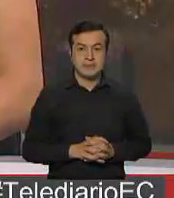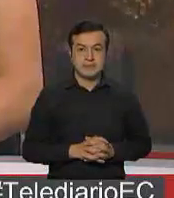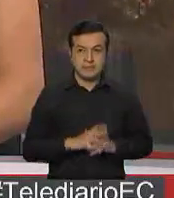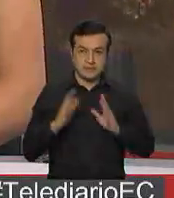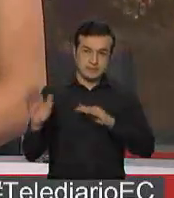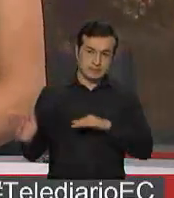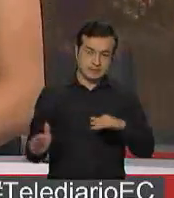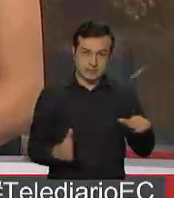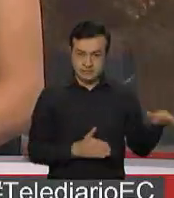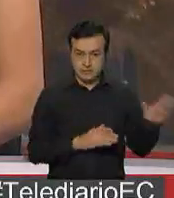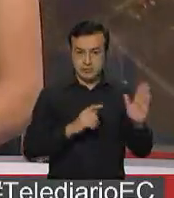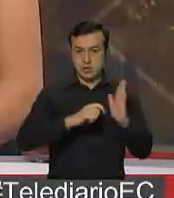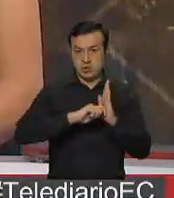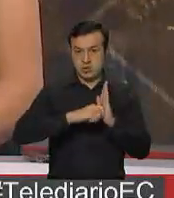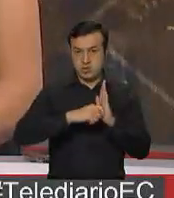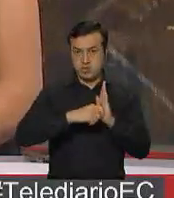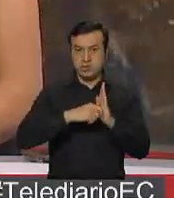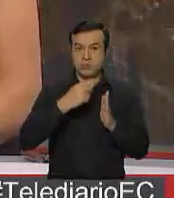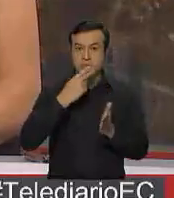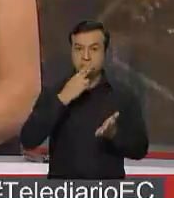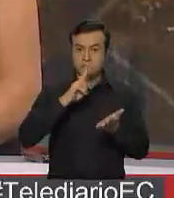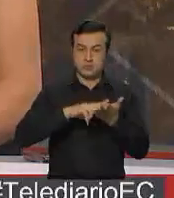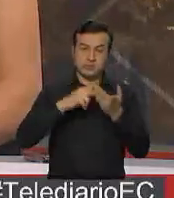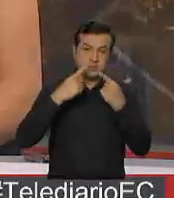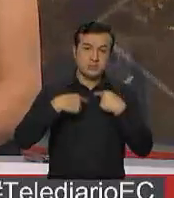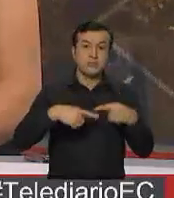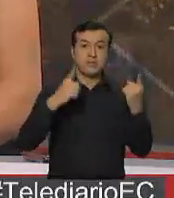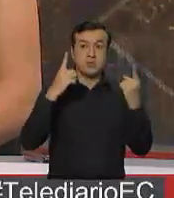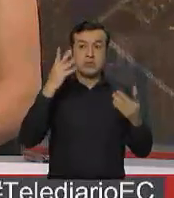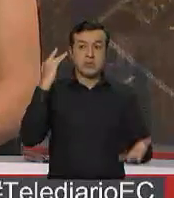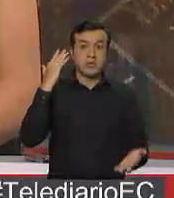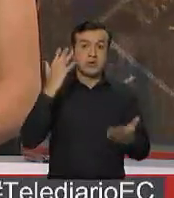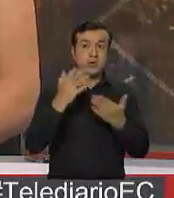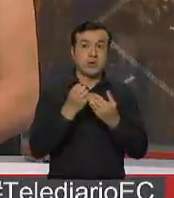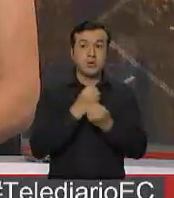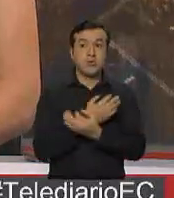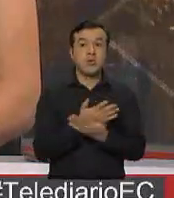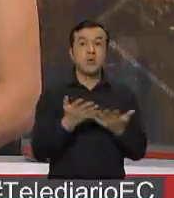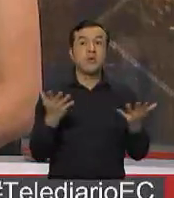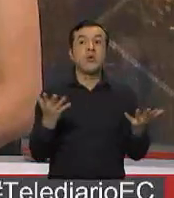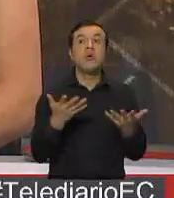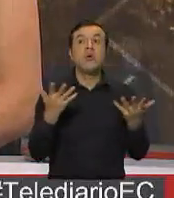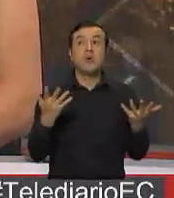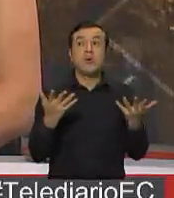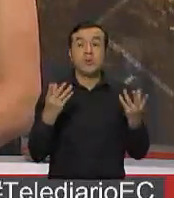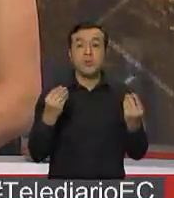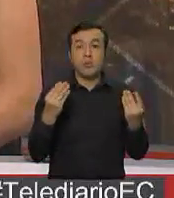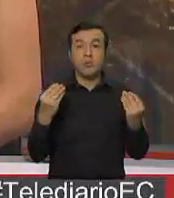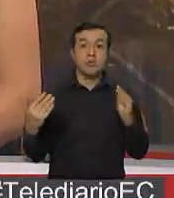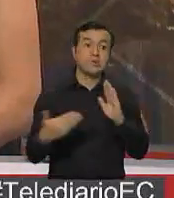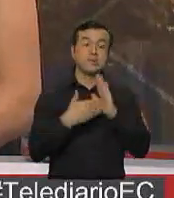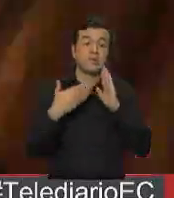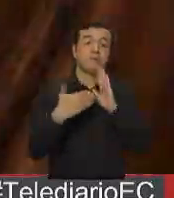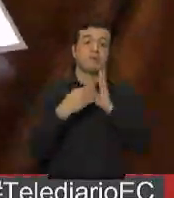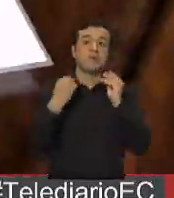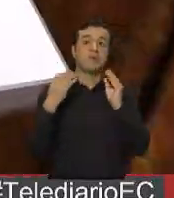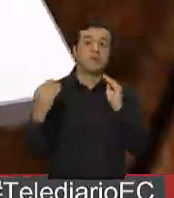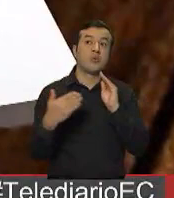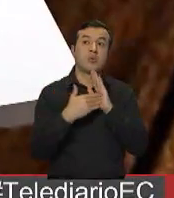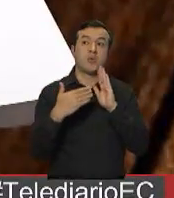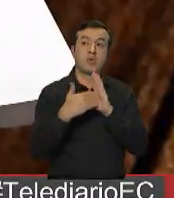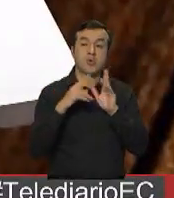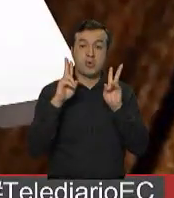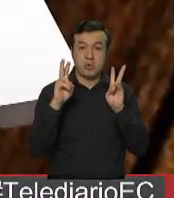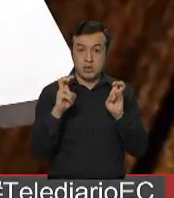La Contraloría General del Estado comunica a la ciudadanía que en los últimos días ha sido objeto de reiterados ataques informáticos a sus